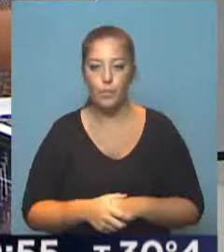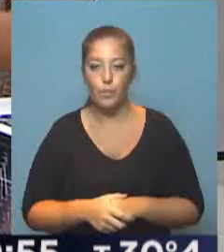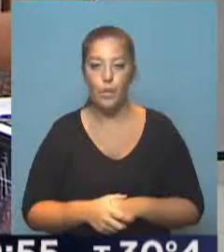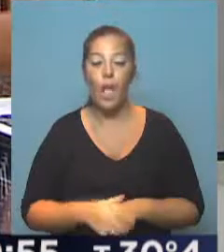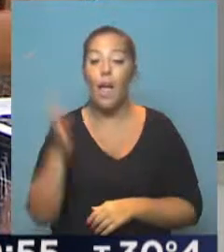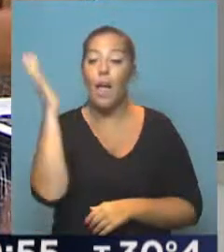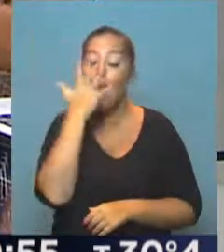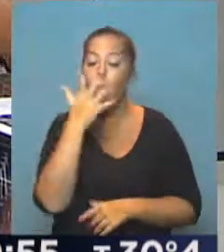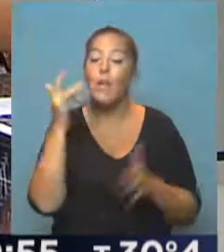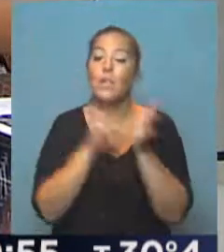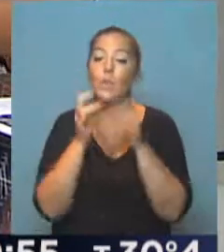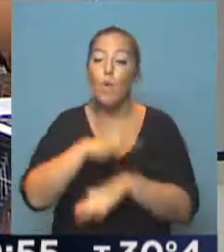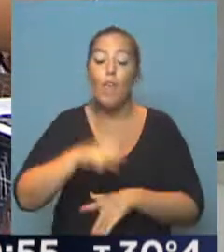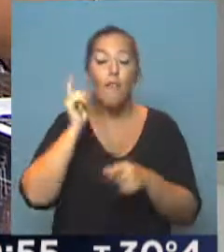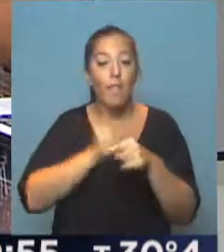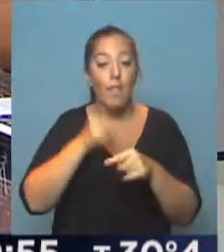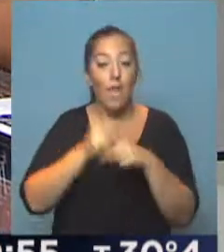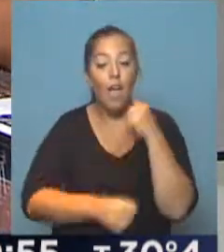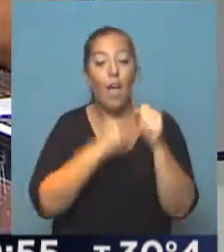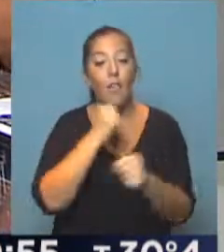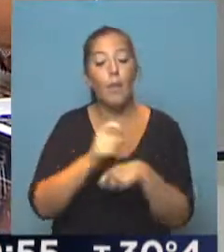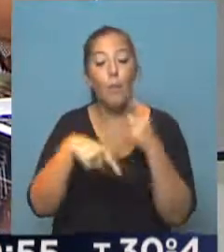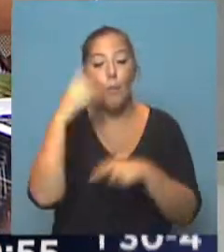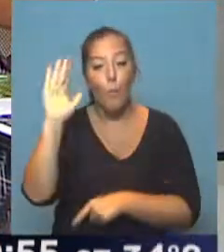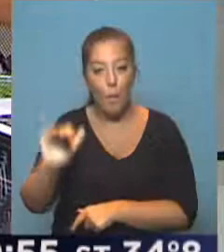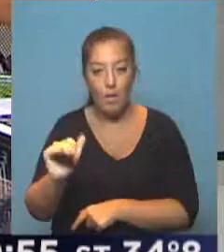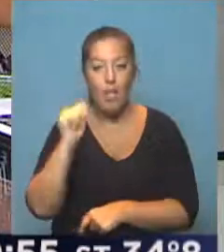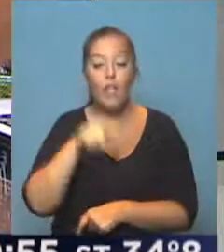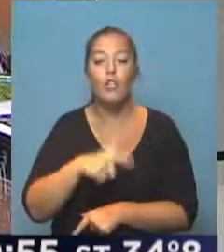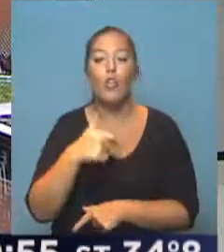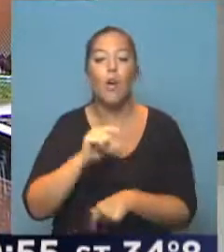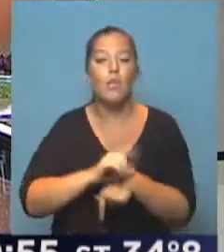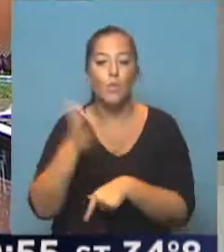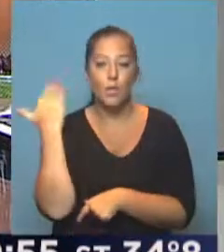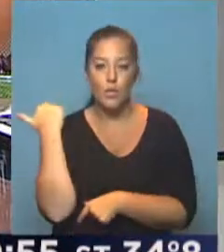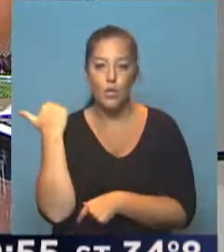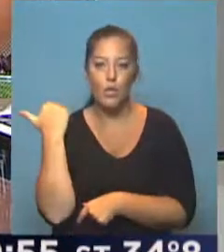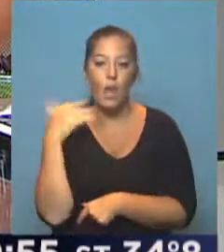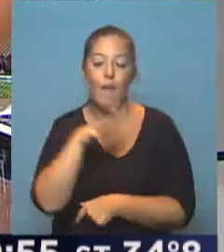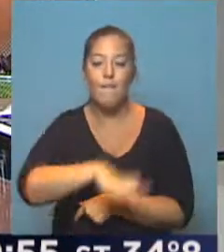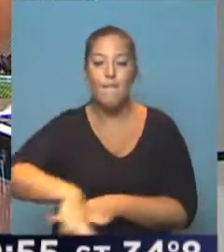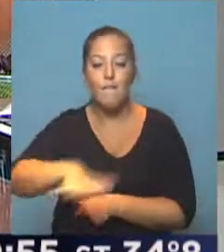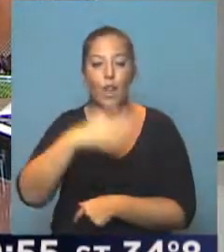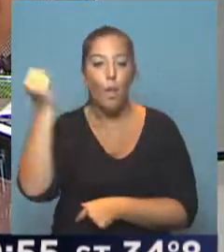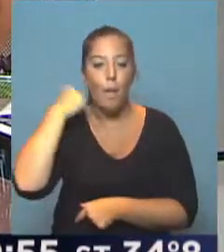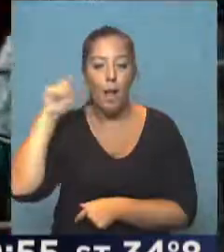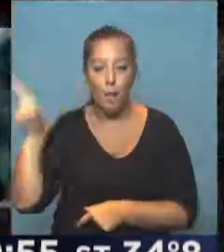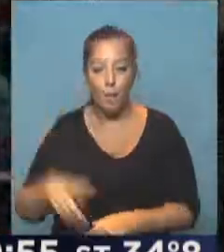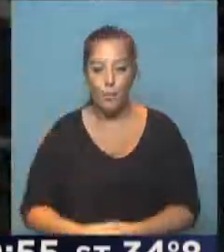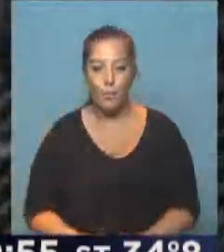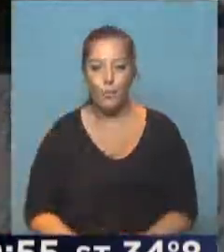Los carnavales porteños se festejarán hasta el próximo martes. Esto es lo que pasaba hace instantes en el barrio porteño de Palermo.